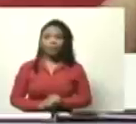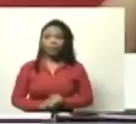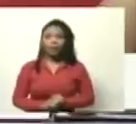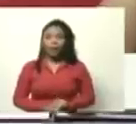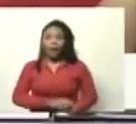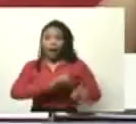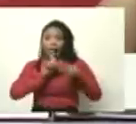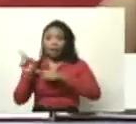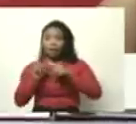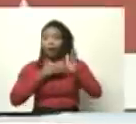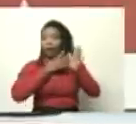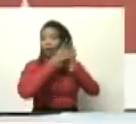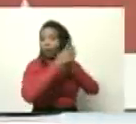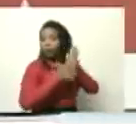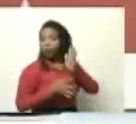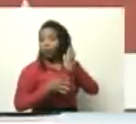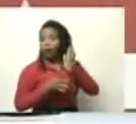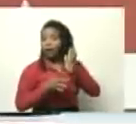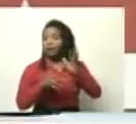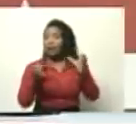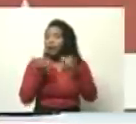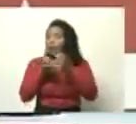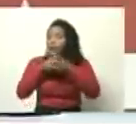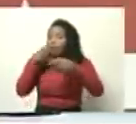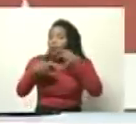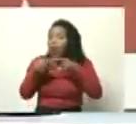Esa estructura del partido nueva,